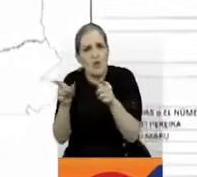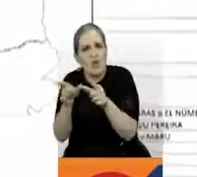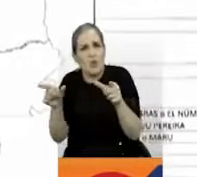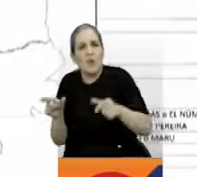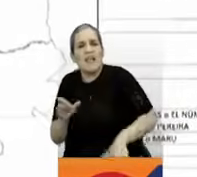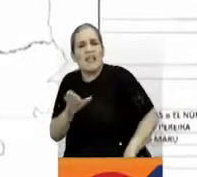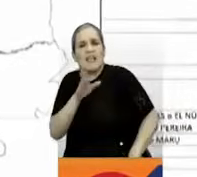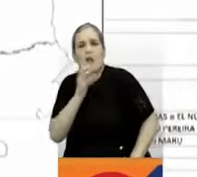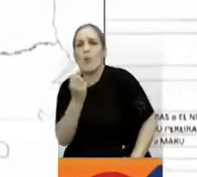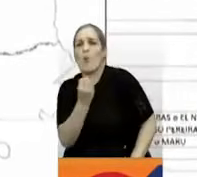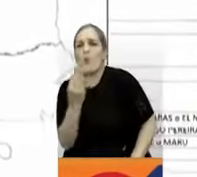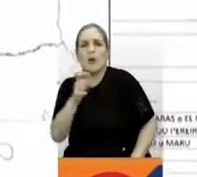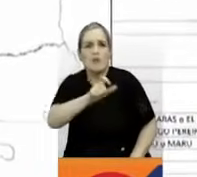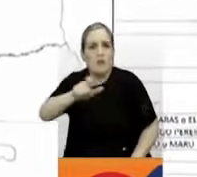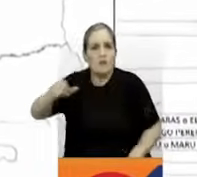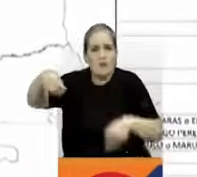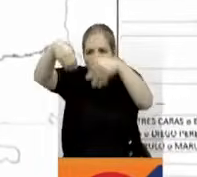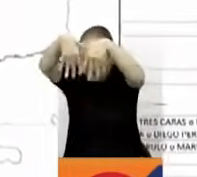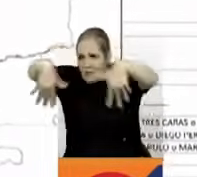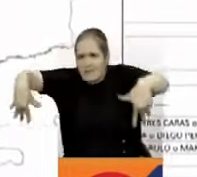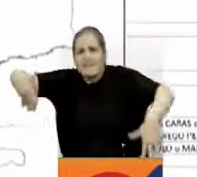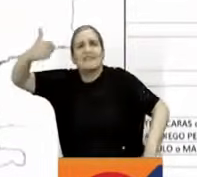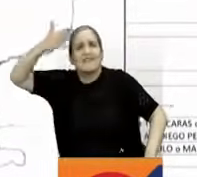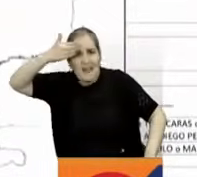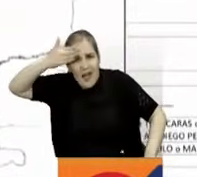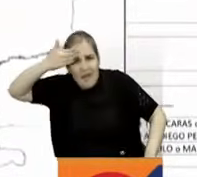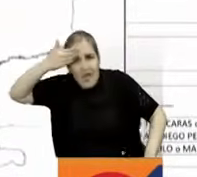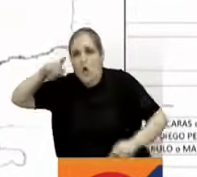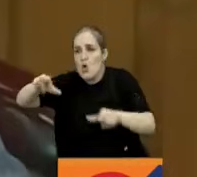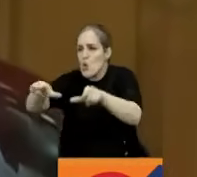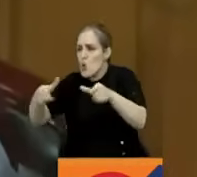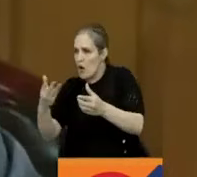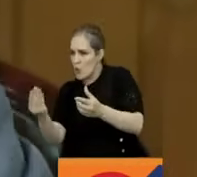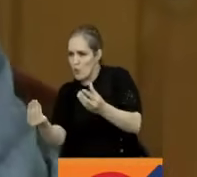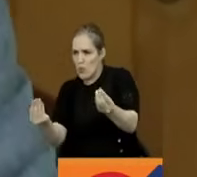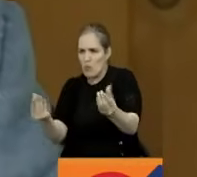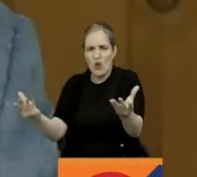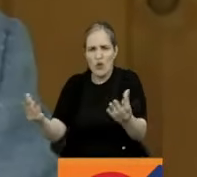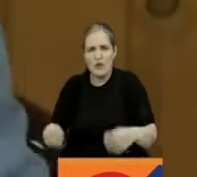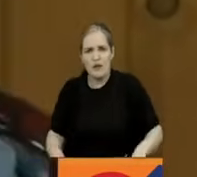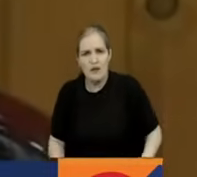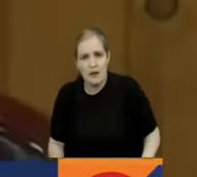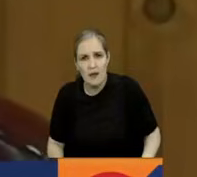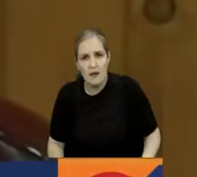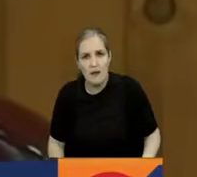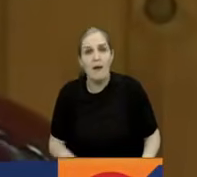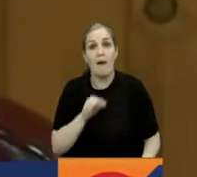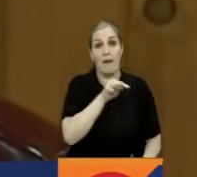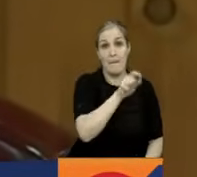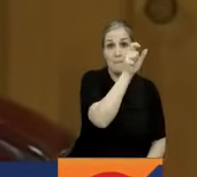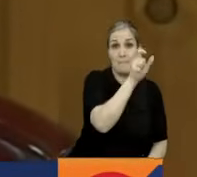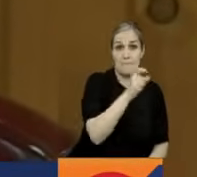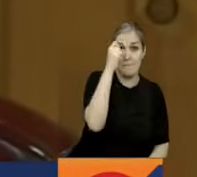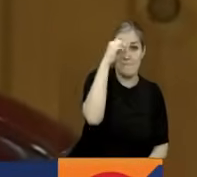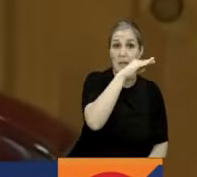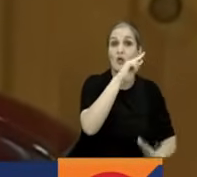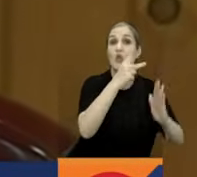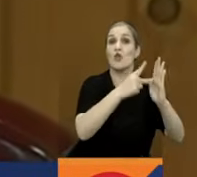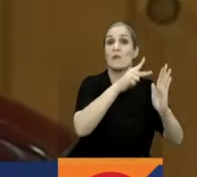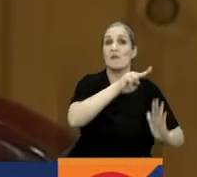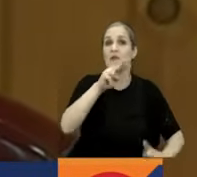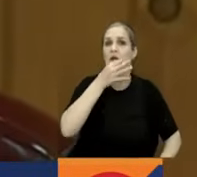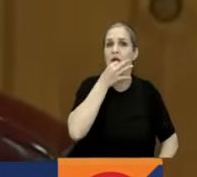hombres, organigramas, lugares de incidencia, ¿por qué entonces cuando el candidato presidencial Gustavo